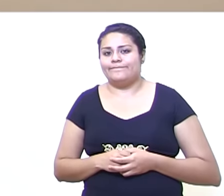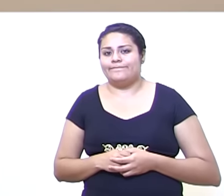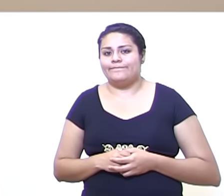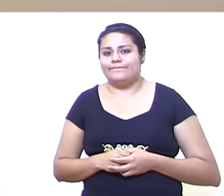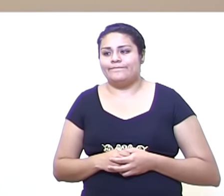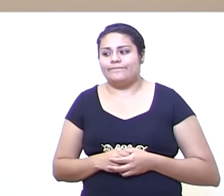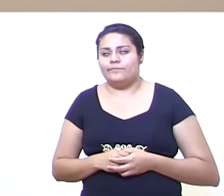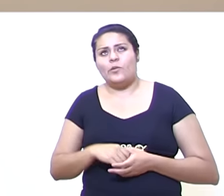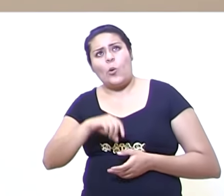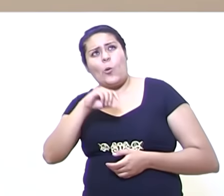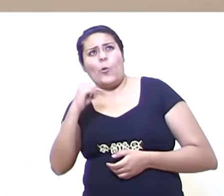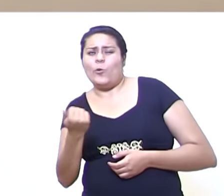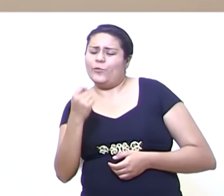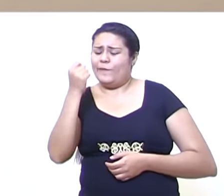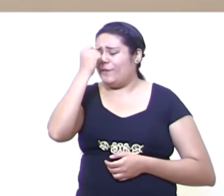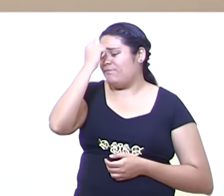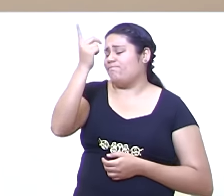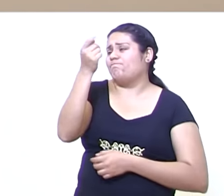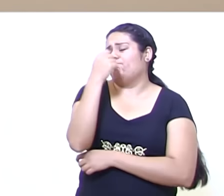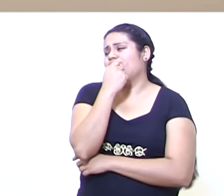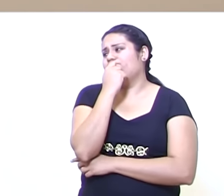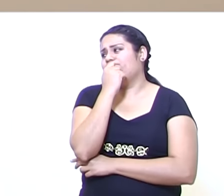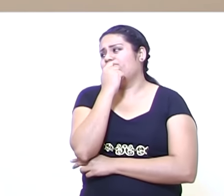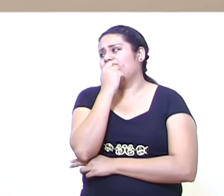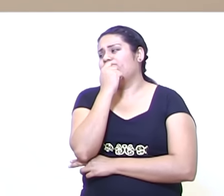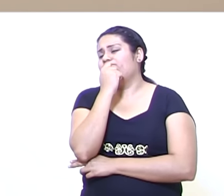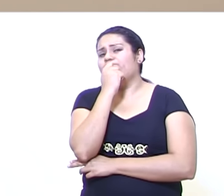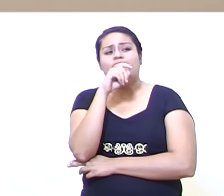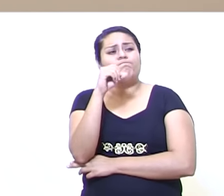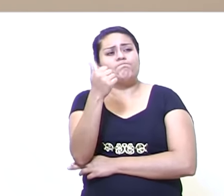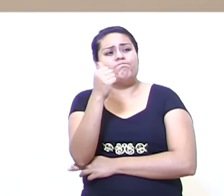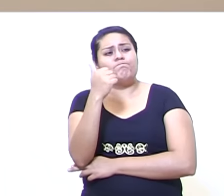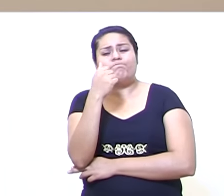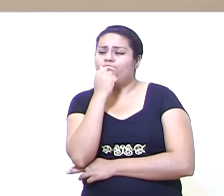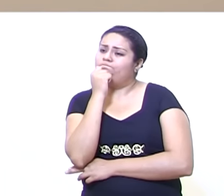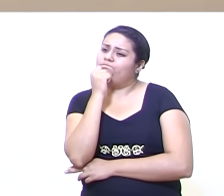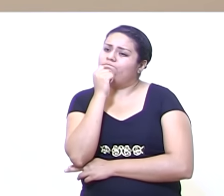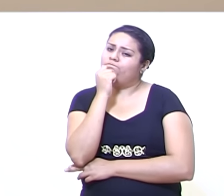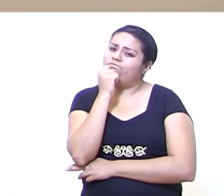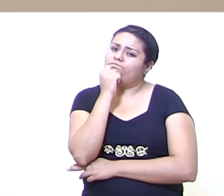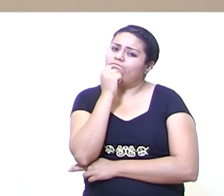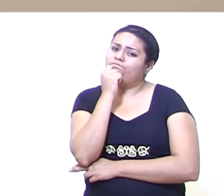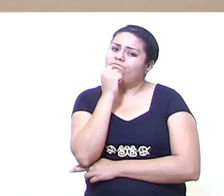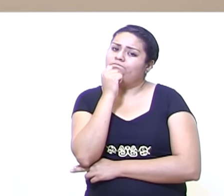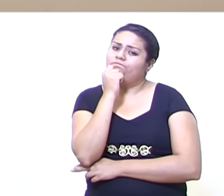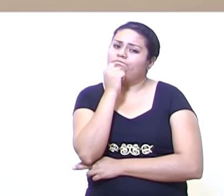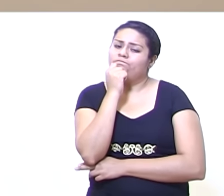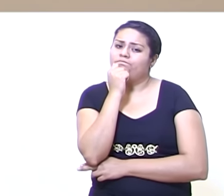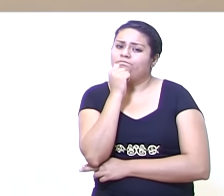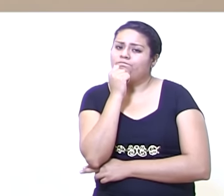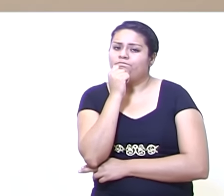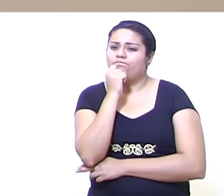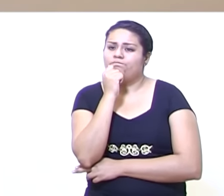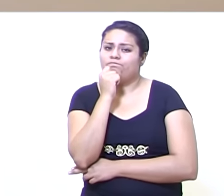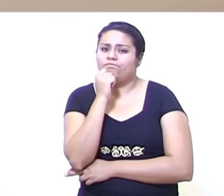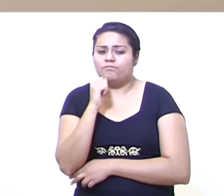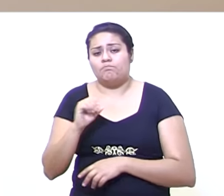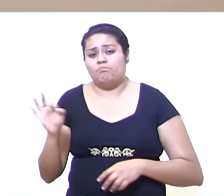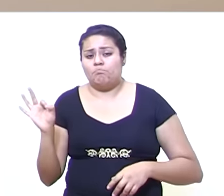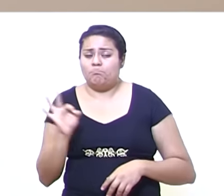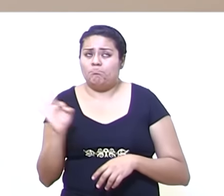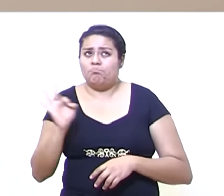¿Se te ocurre algún otro ejemplo? ¿Se te ocurre algún otro ejemplo? Pueden ser